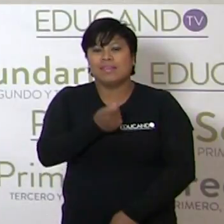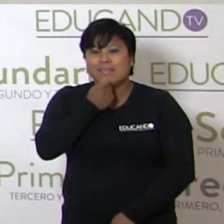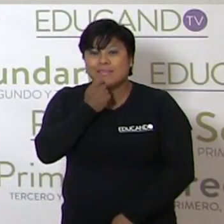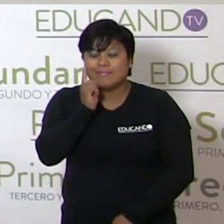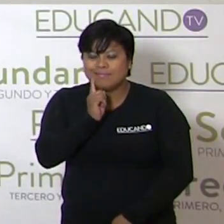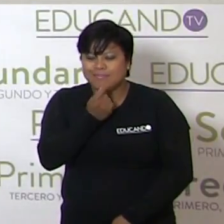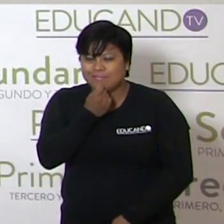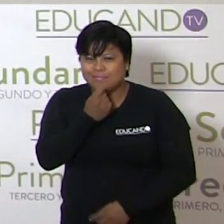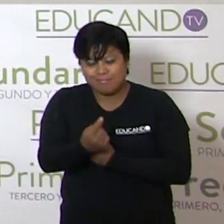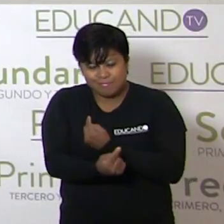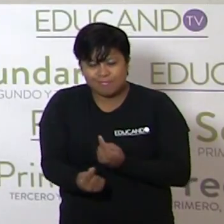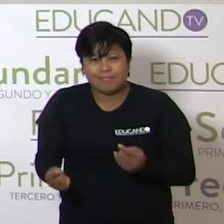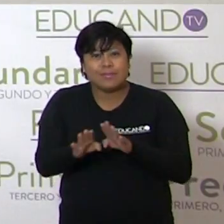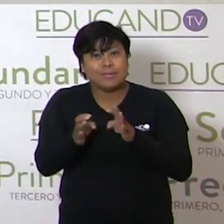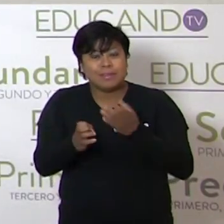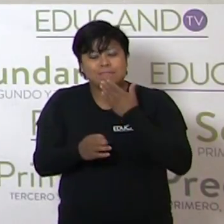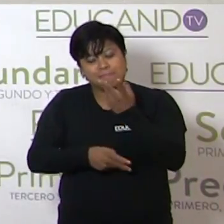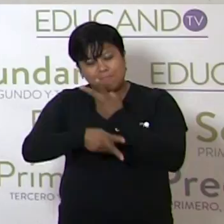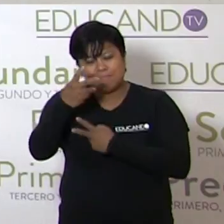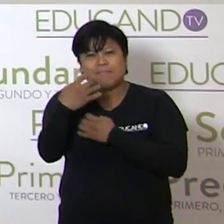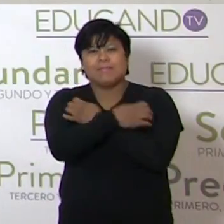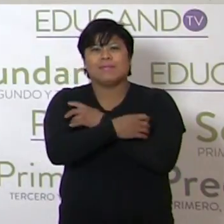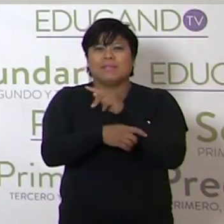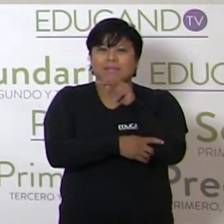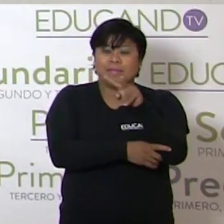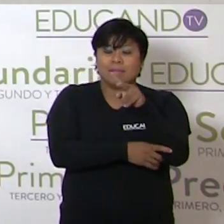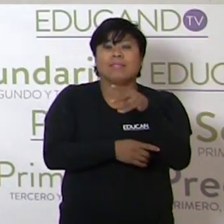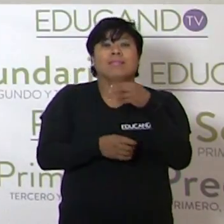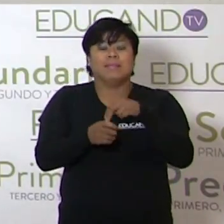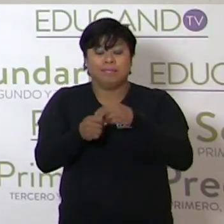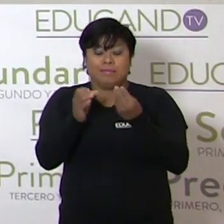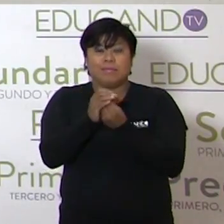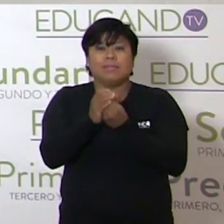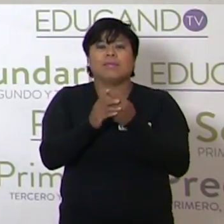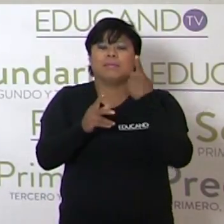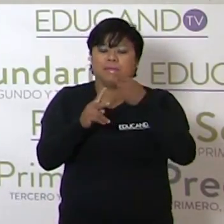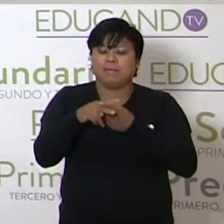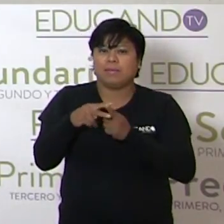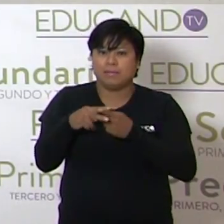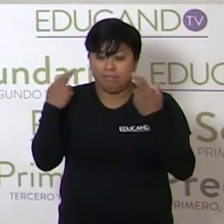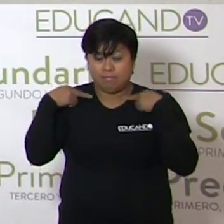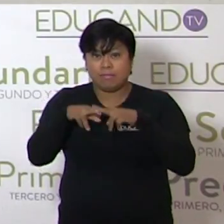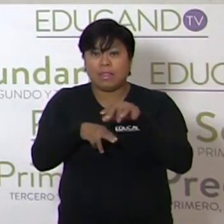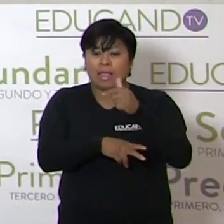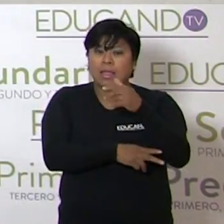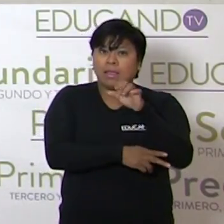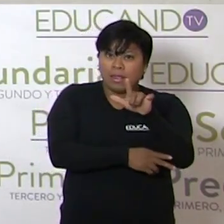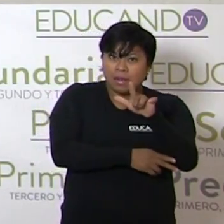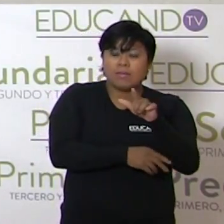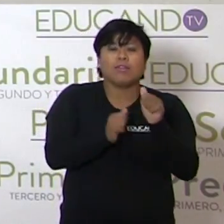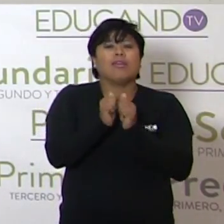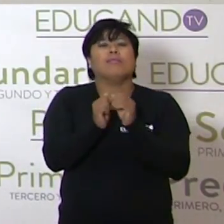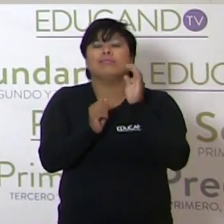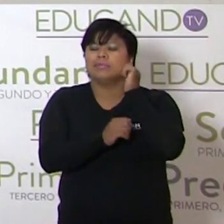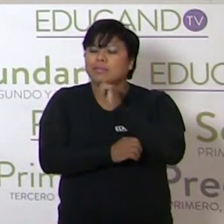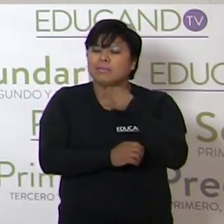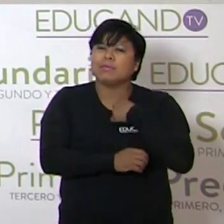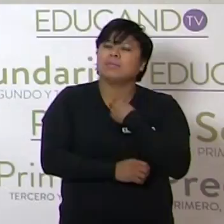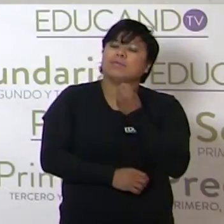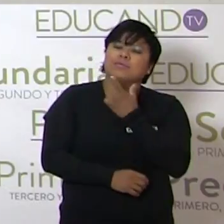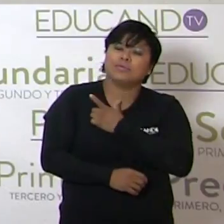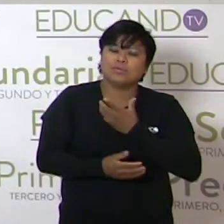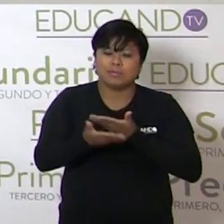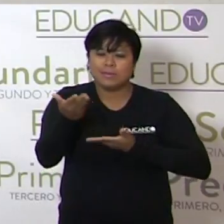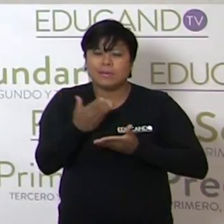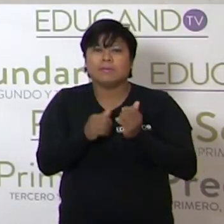Niñas y niños, ¿cómo están? Bienvenidos a Educando TV en una sesión más de Desafíos Matemáticos. Soy el profesor Ángel Fernando y como siempre me da muchísimo gusto